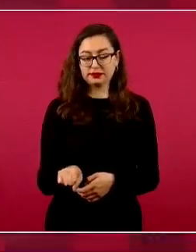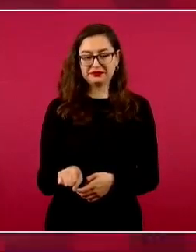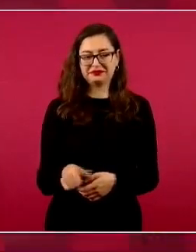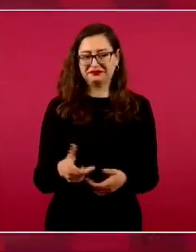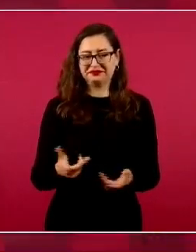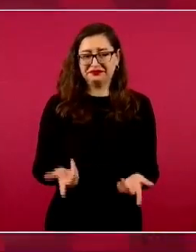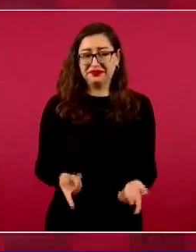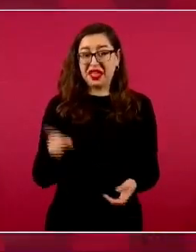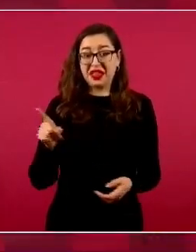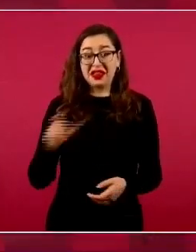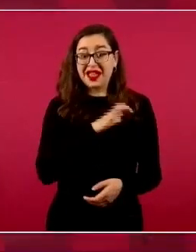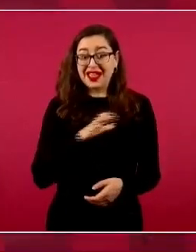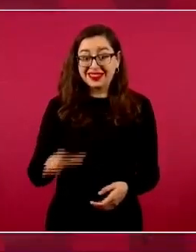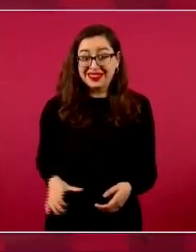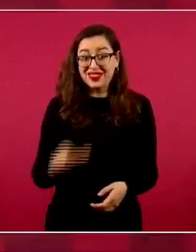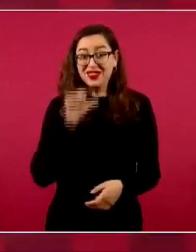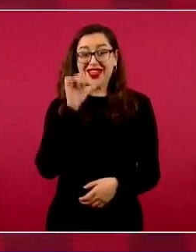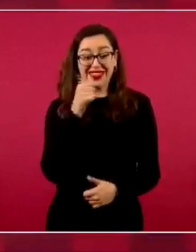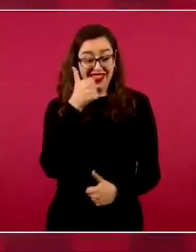ni candidato